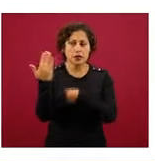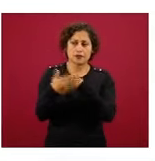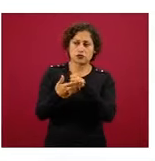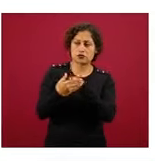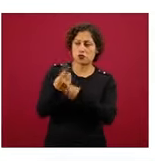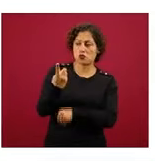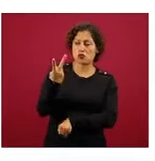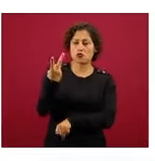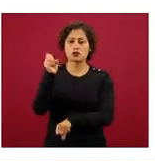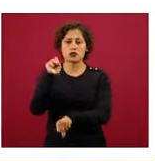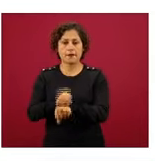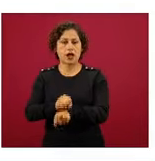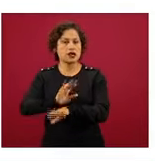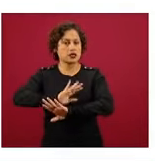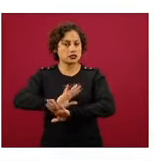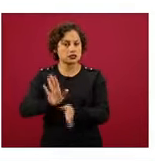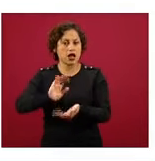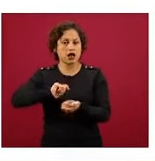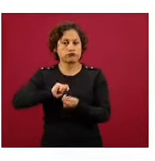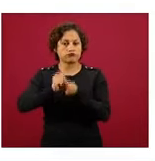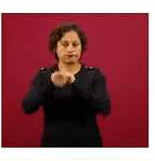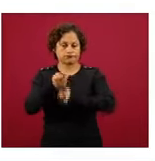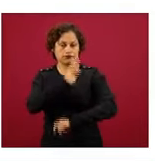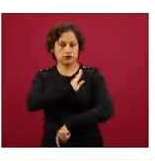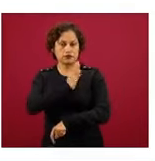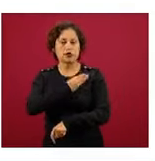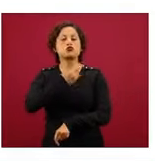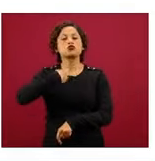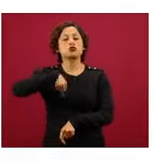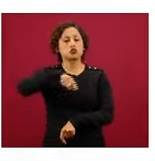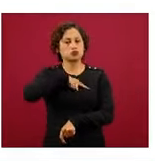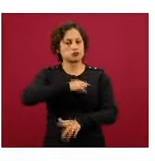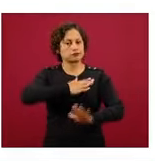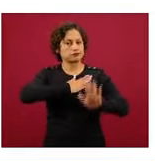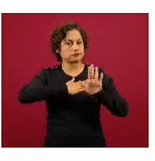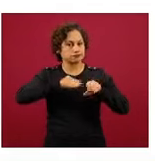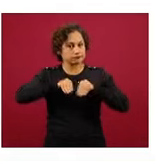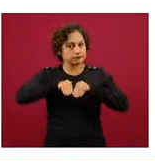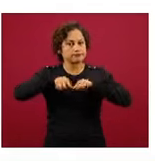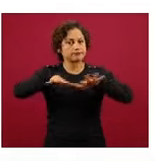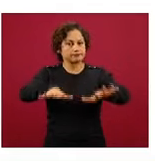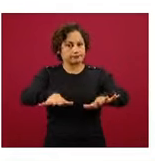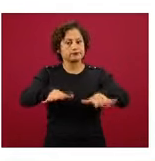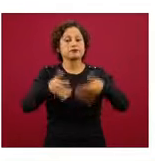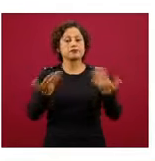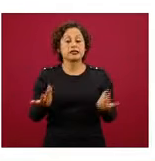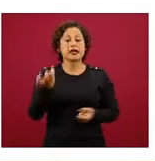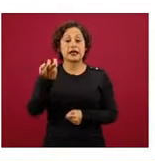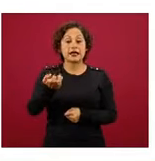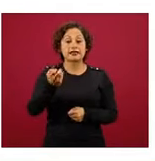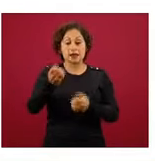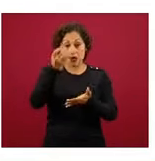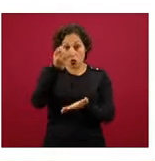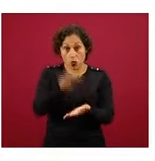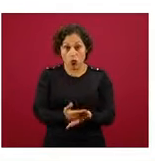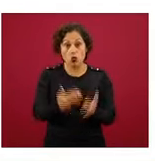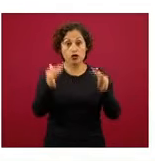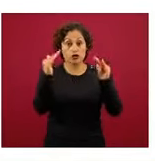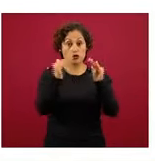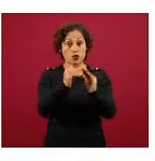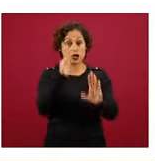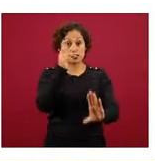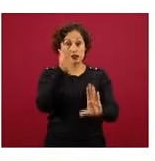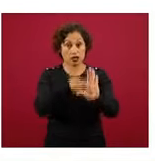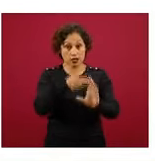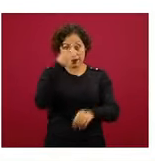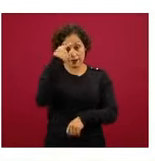estaremos difundiendo también, con una visión más amplia, ya no únicamente de las instituciones de cuidados de largo plazo, sino todo lo relativo